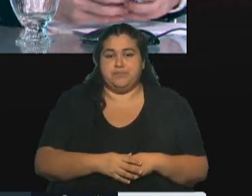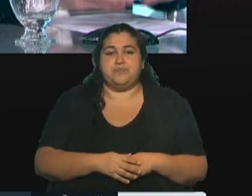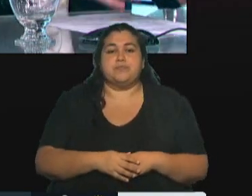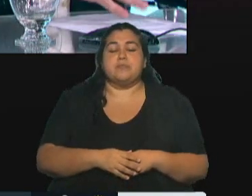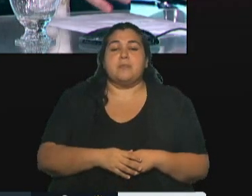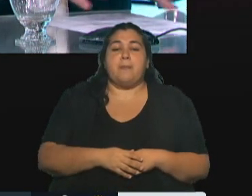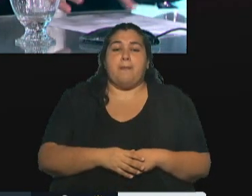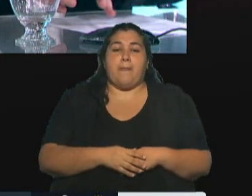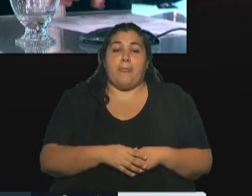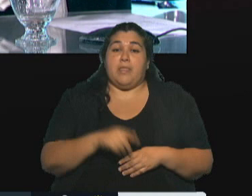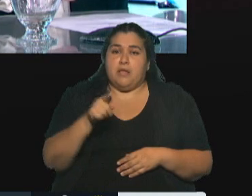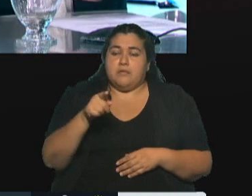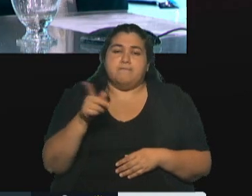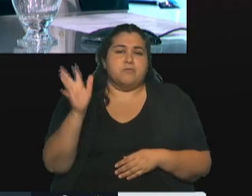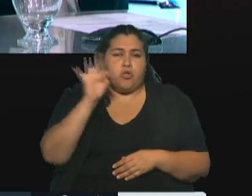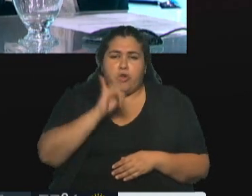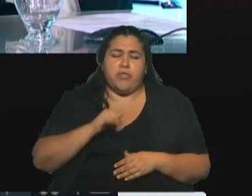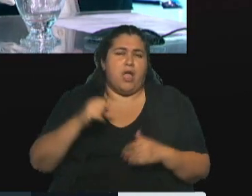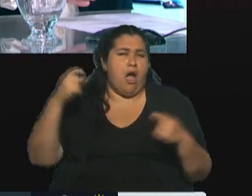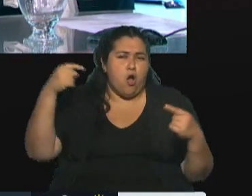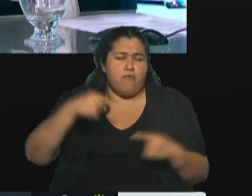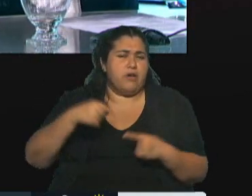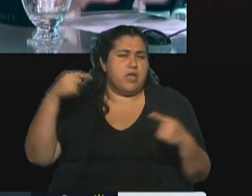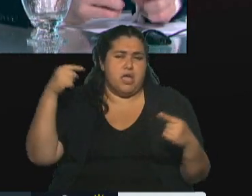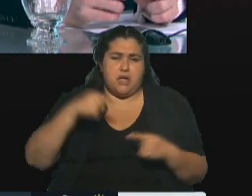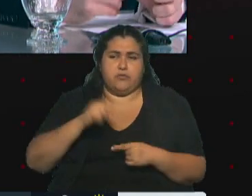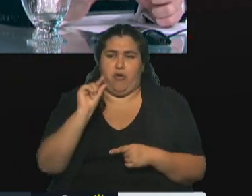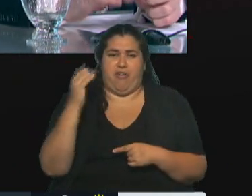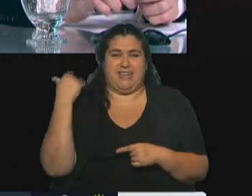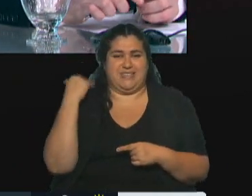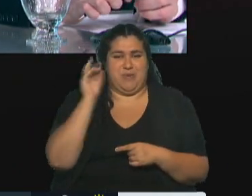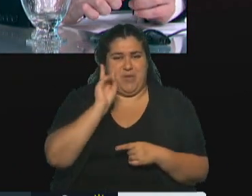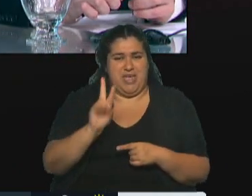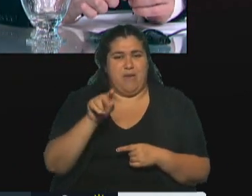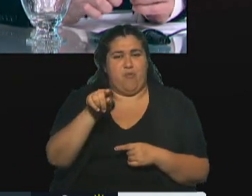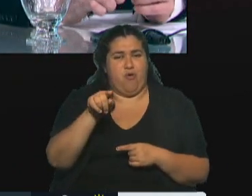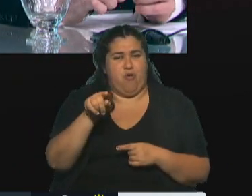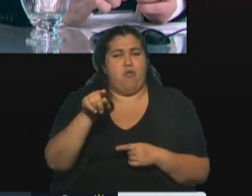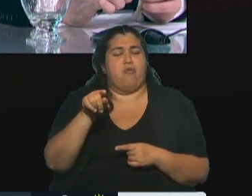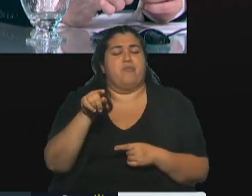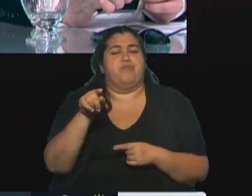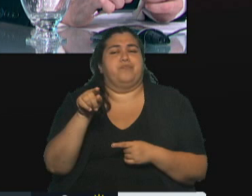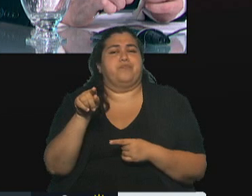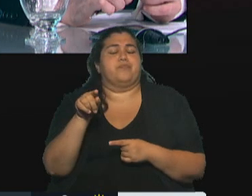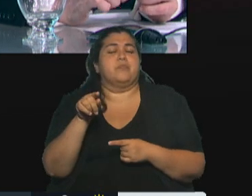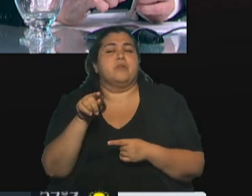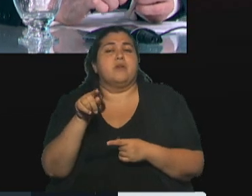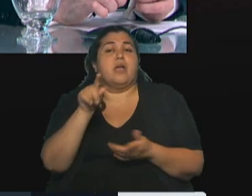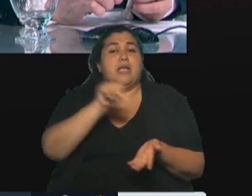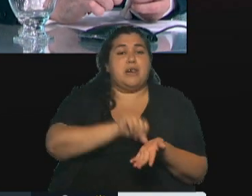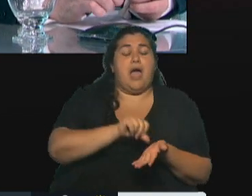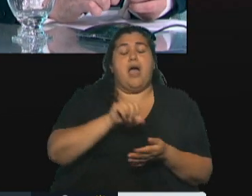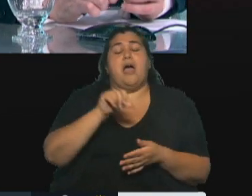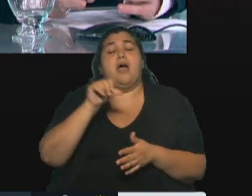parte, digamos, del día a día del conflicto, y lo veníamos viendo, veíamos recién este intercambio entre Irán y